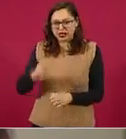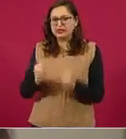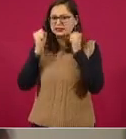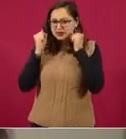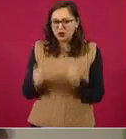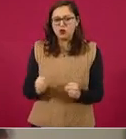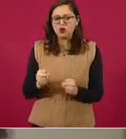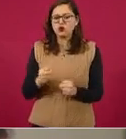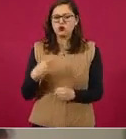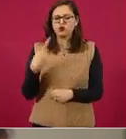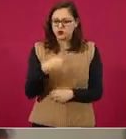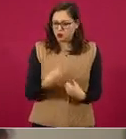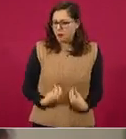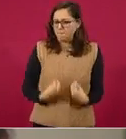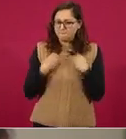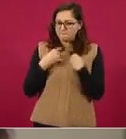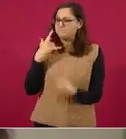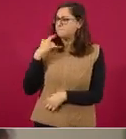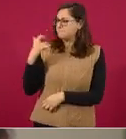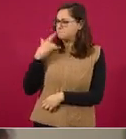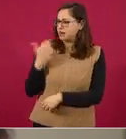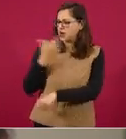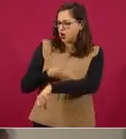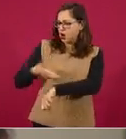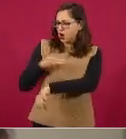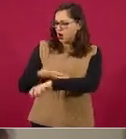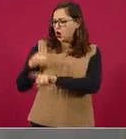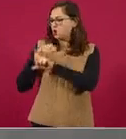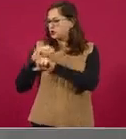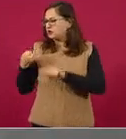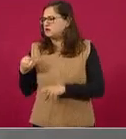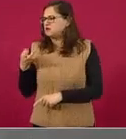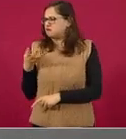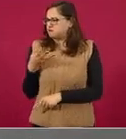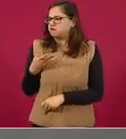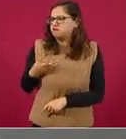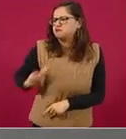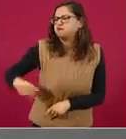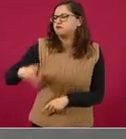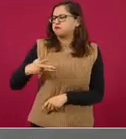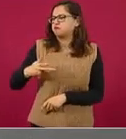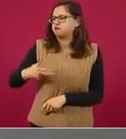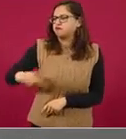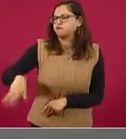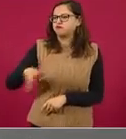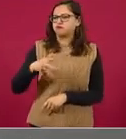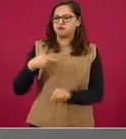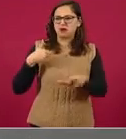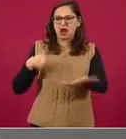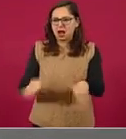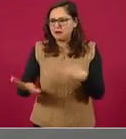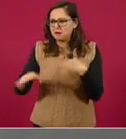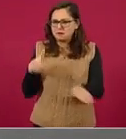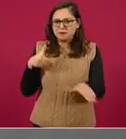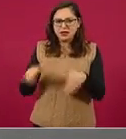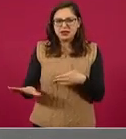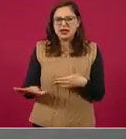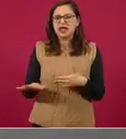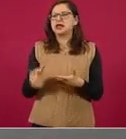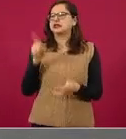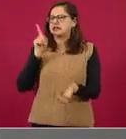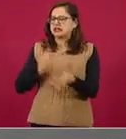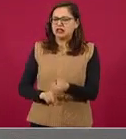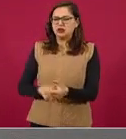vida, organizaría brigadas de búsqueda, removería cada centímetro de tierra, caminaría en los barrios que guardan los secretos